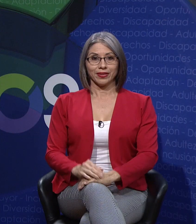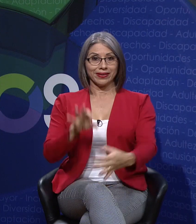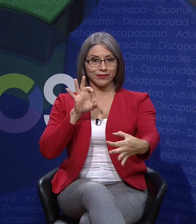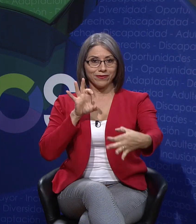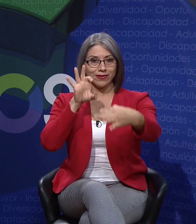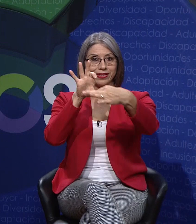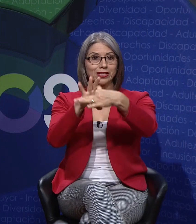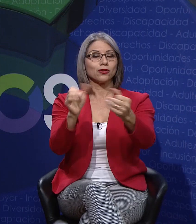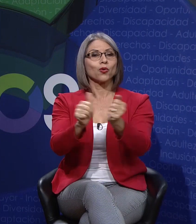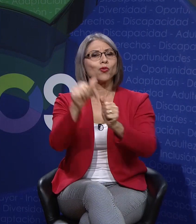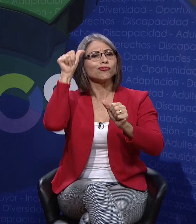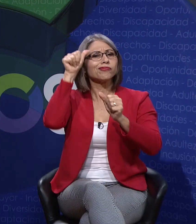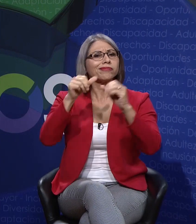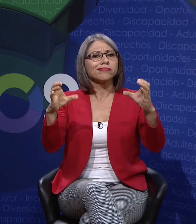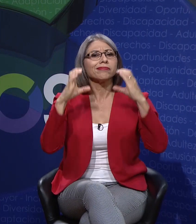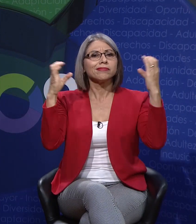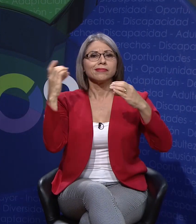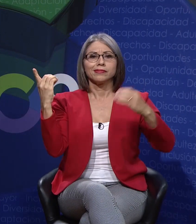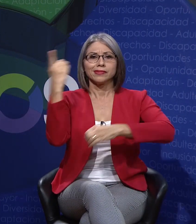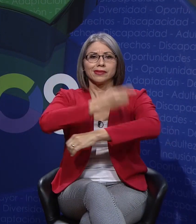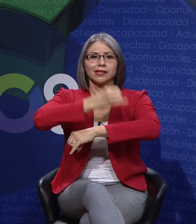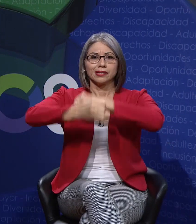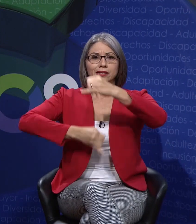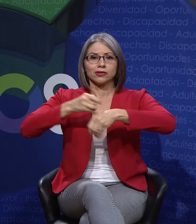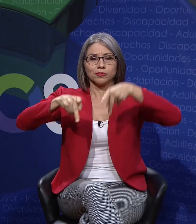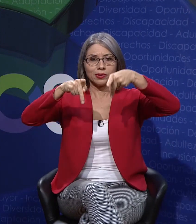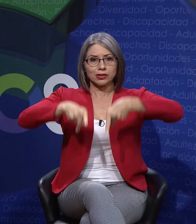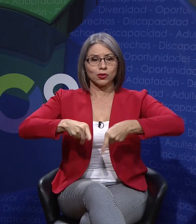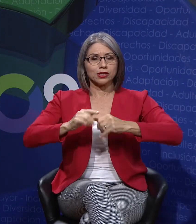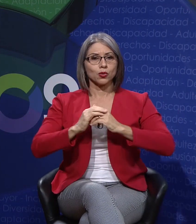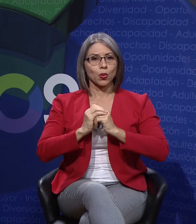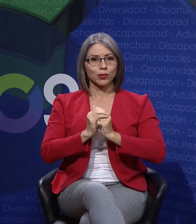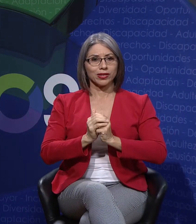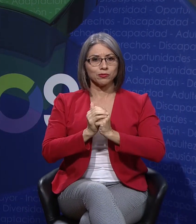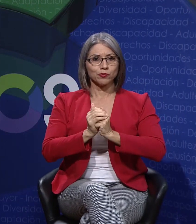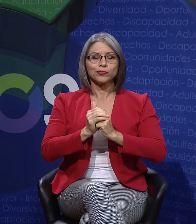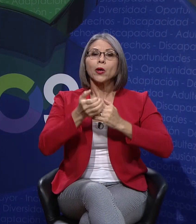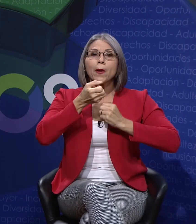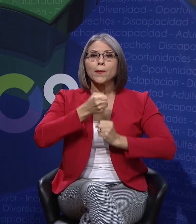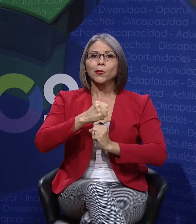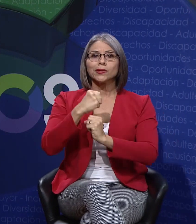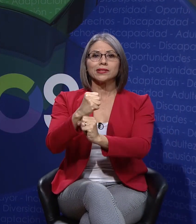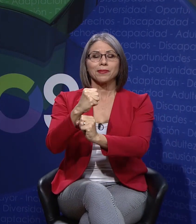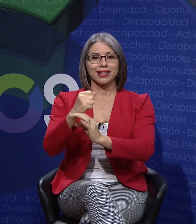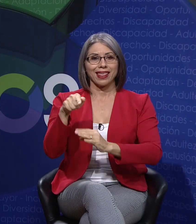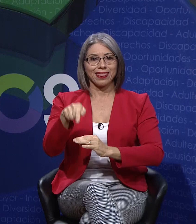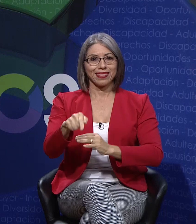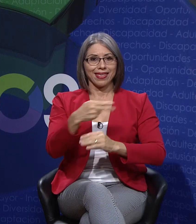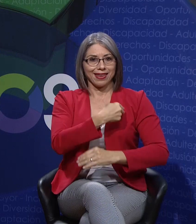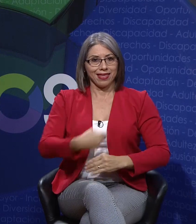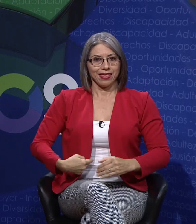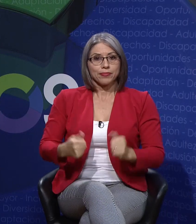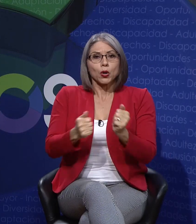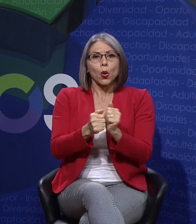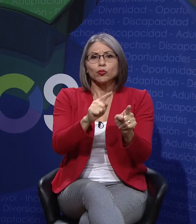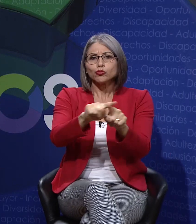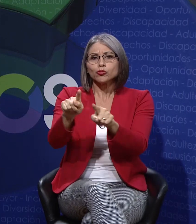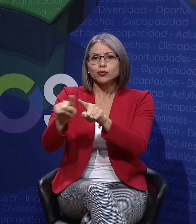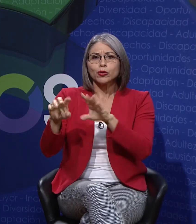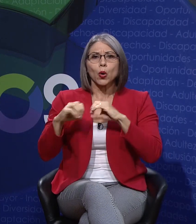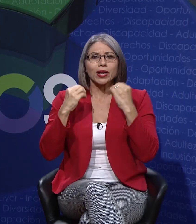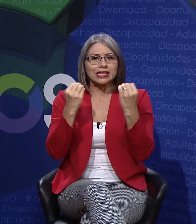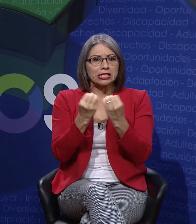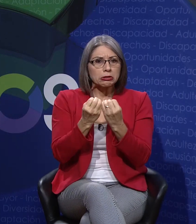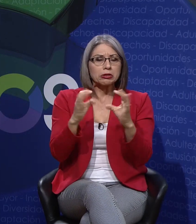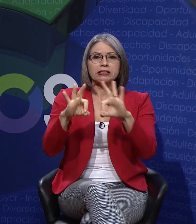Justo en el marco de la conmemoración del Día Internacional de las Personas con Autismo, la Municipalidad de Heredia, en conjunto con organizaciones de